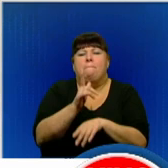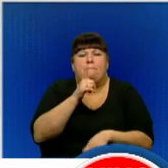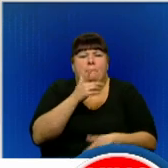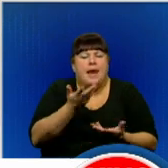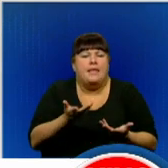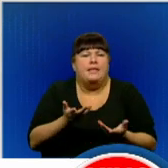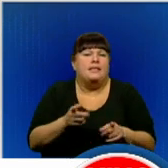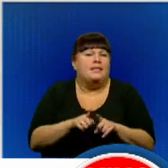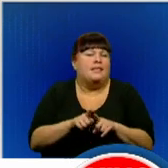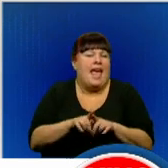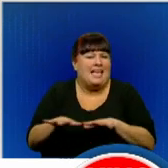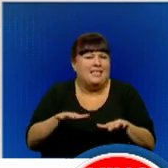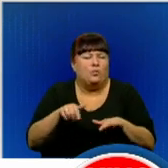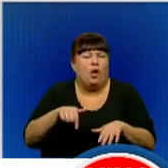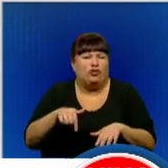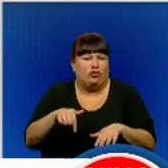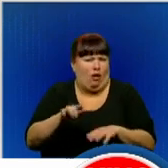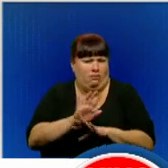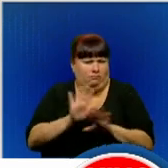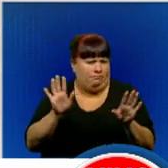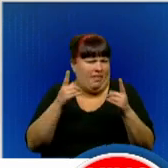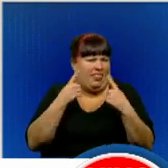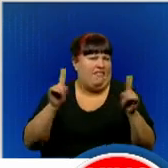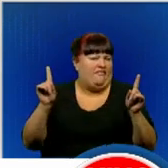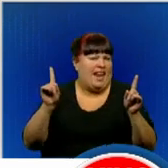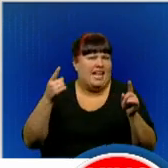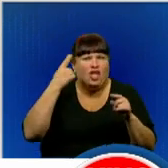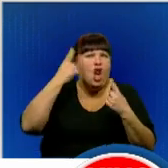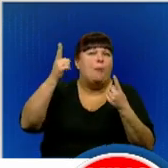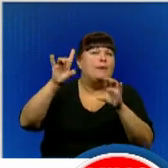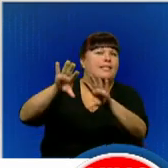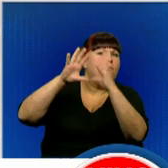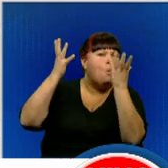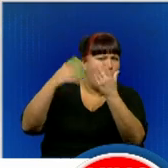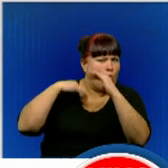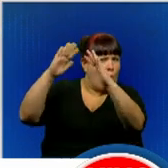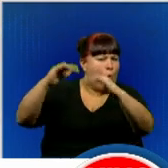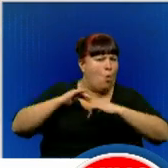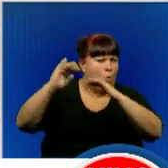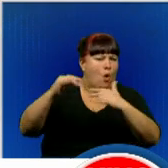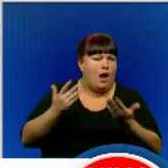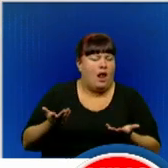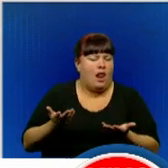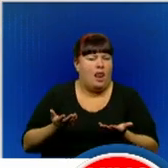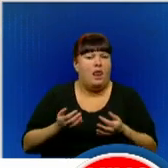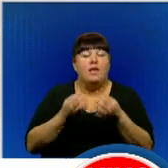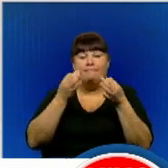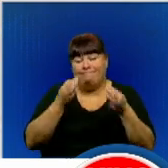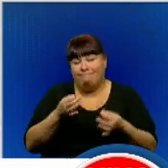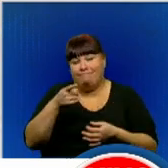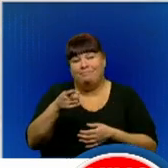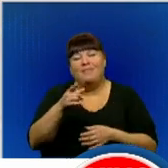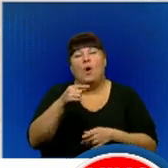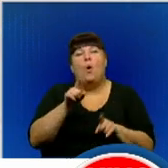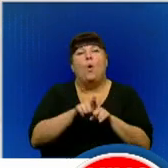en una realidad absolutamente desconectada de lo que pasa en el resto del mundo evidentemente se está